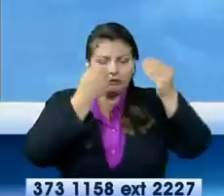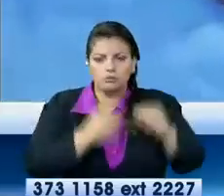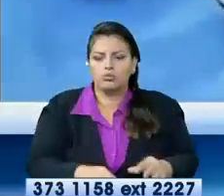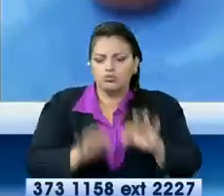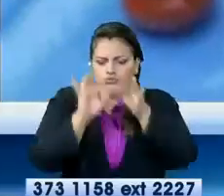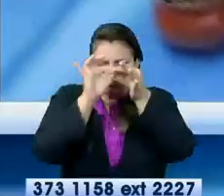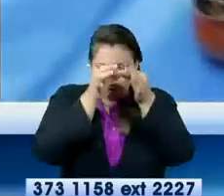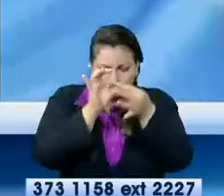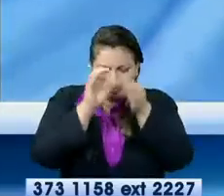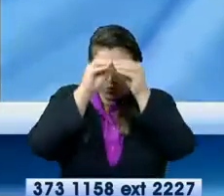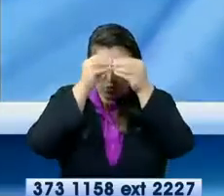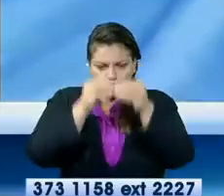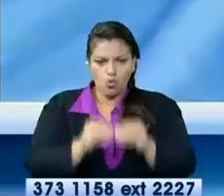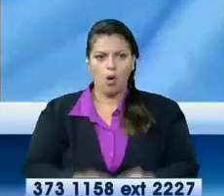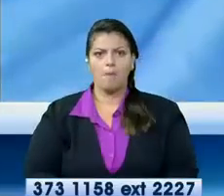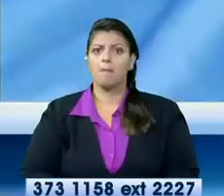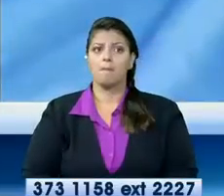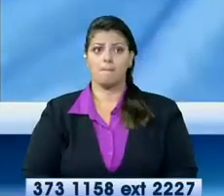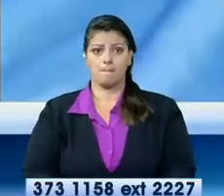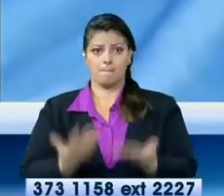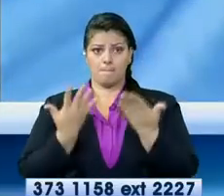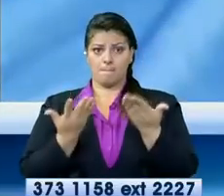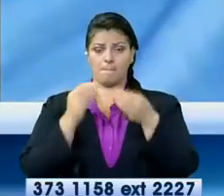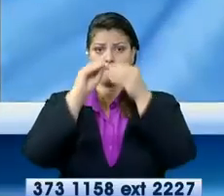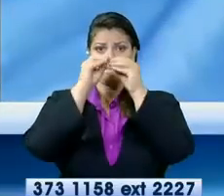trabajo completamente a mano.